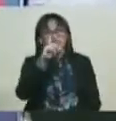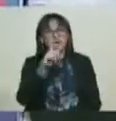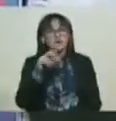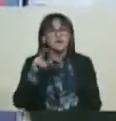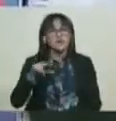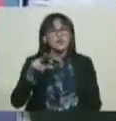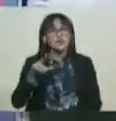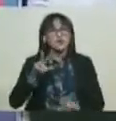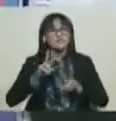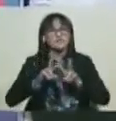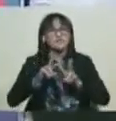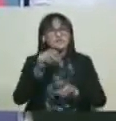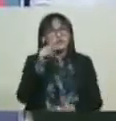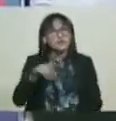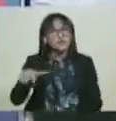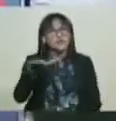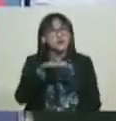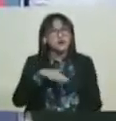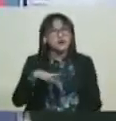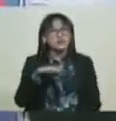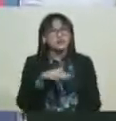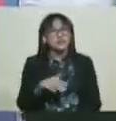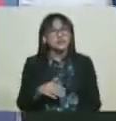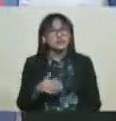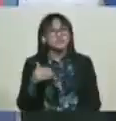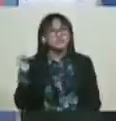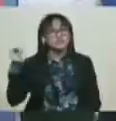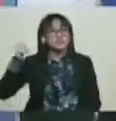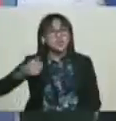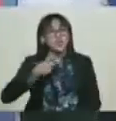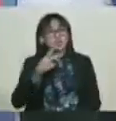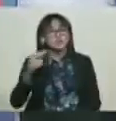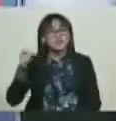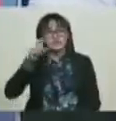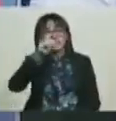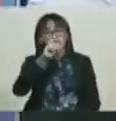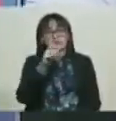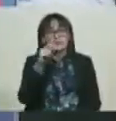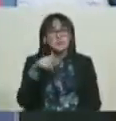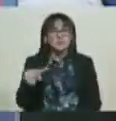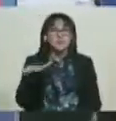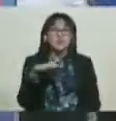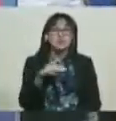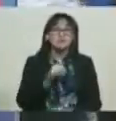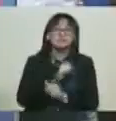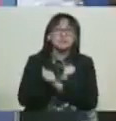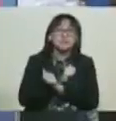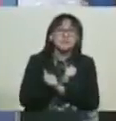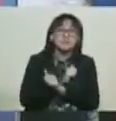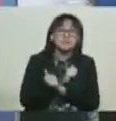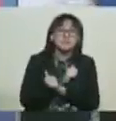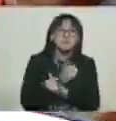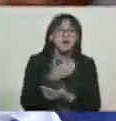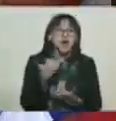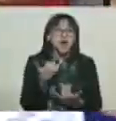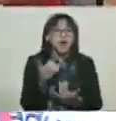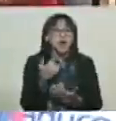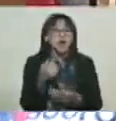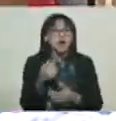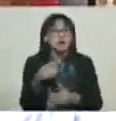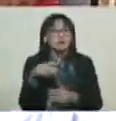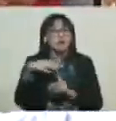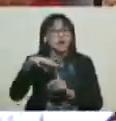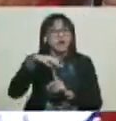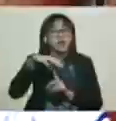nunca hubo viviendas para el pueblo mujer pasaron 200 años y el pueblo estuvo huérfano ahora tú tienes un gobierno